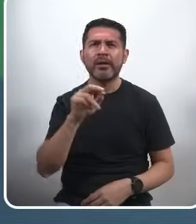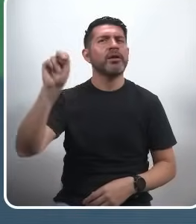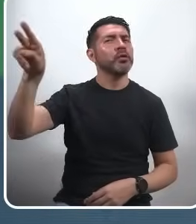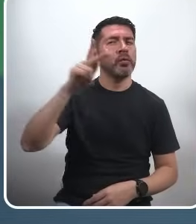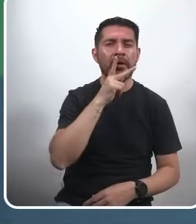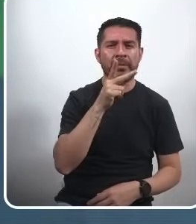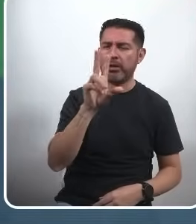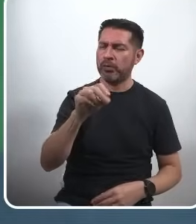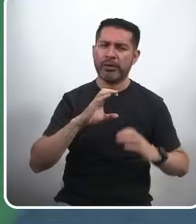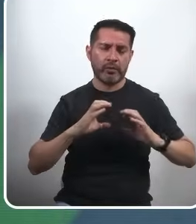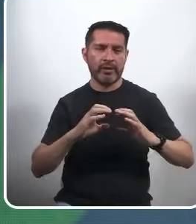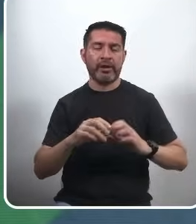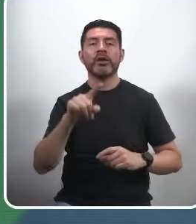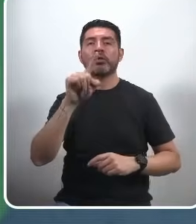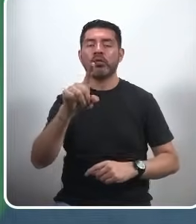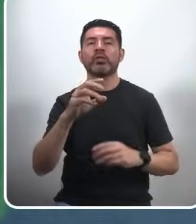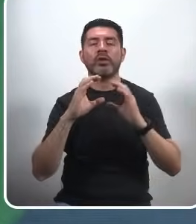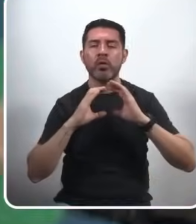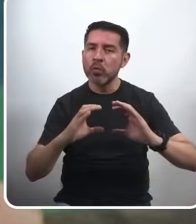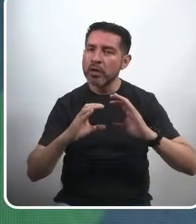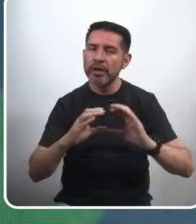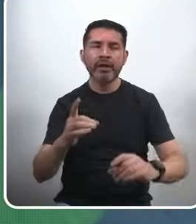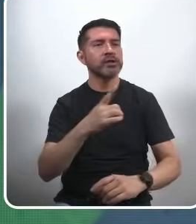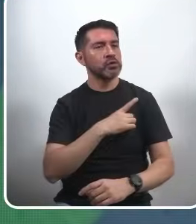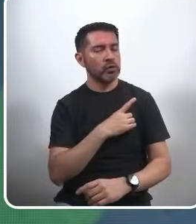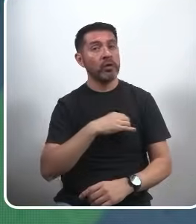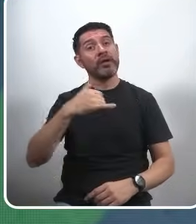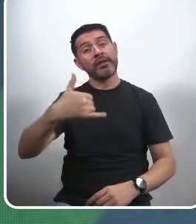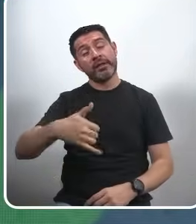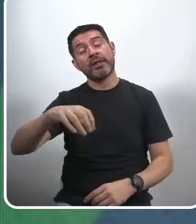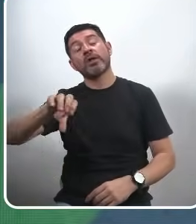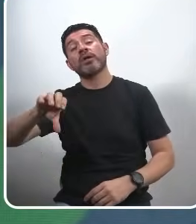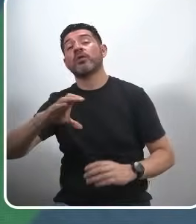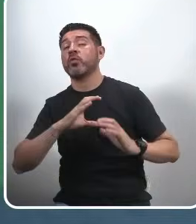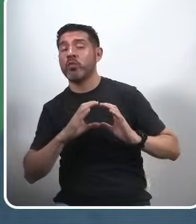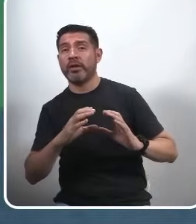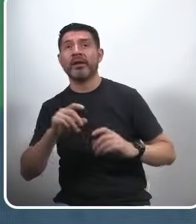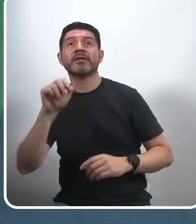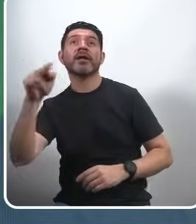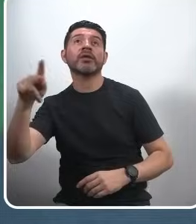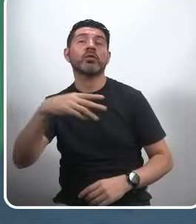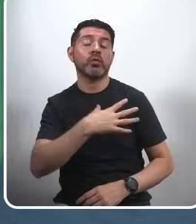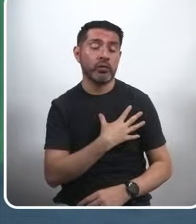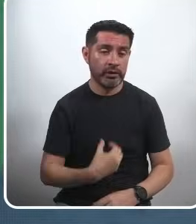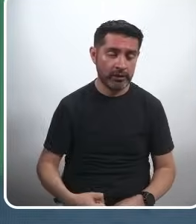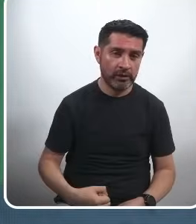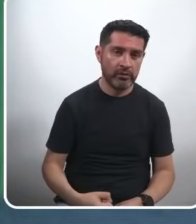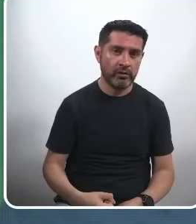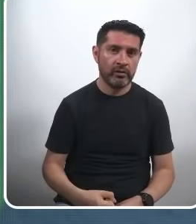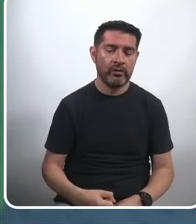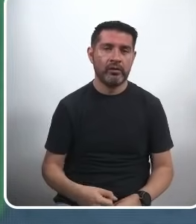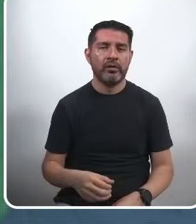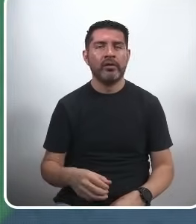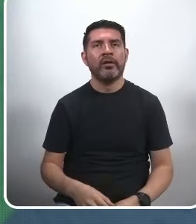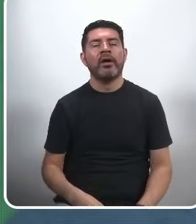ahora tú te cuidas a ti mismo y cuidas a otros. Por cierto, muchos hombres no han